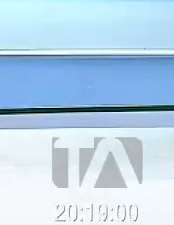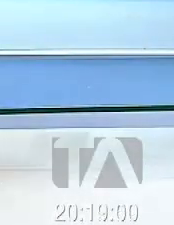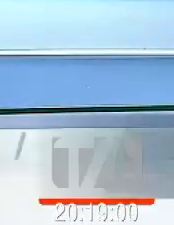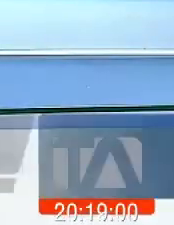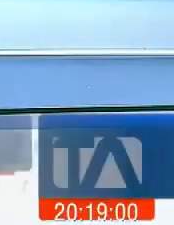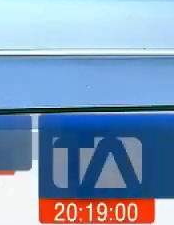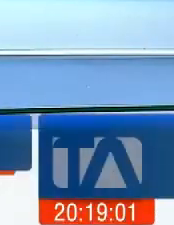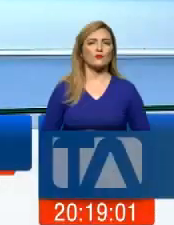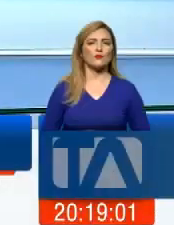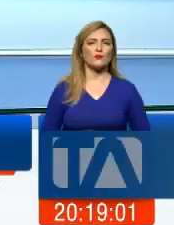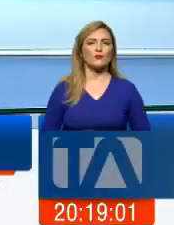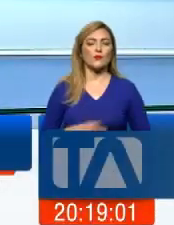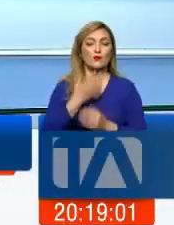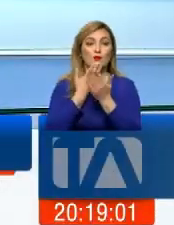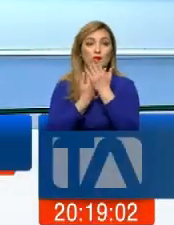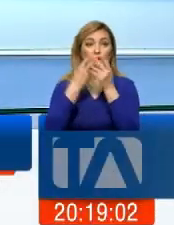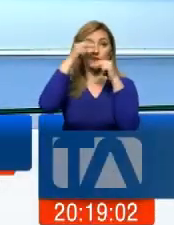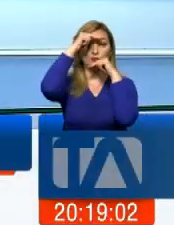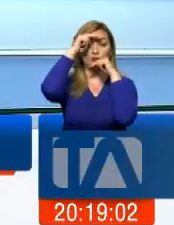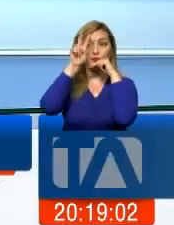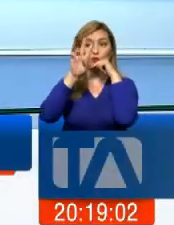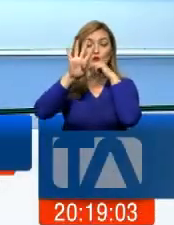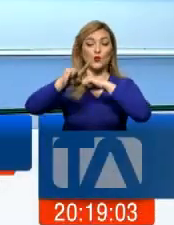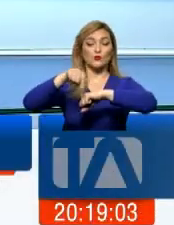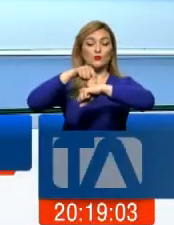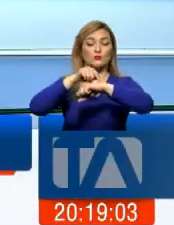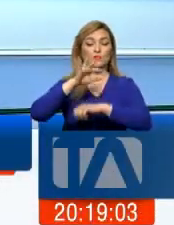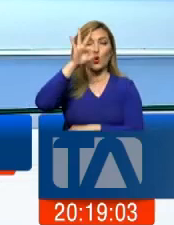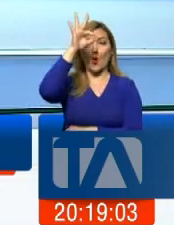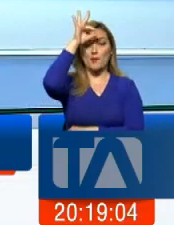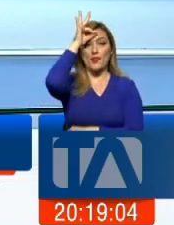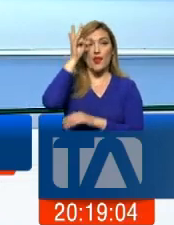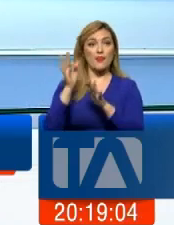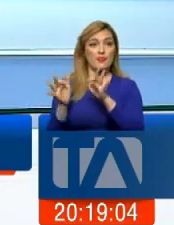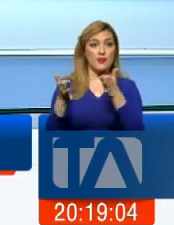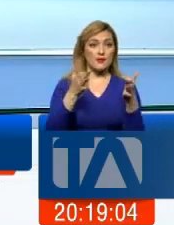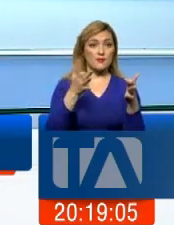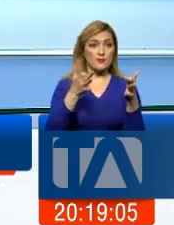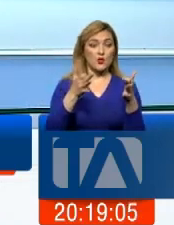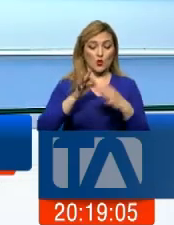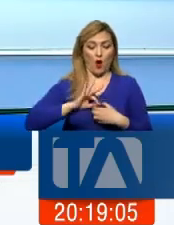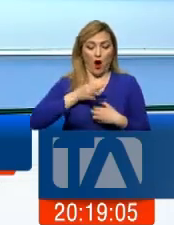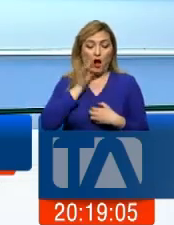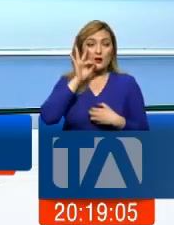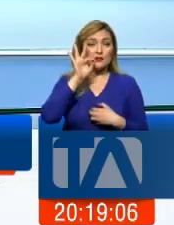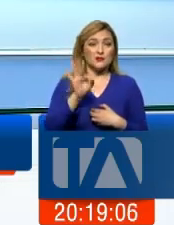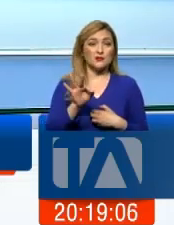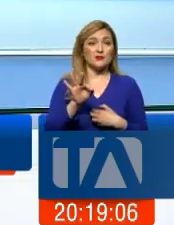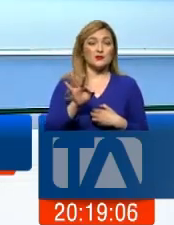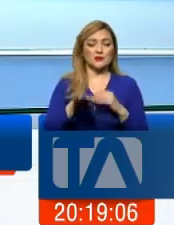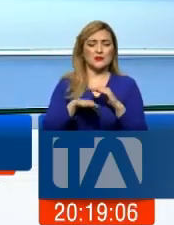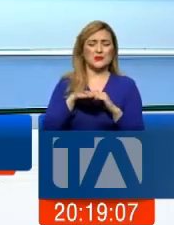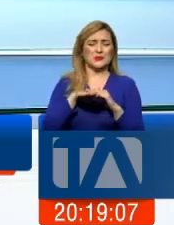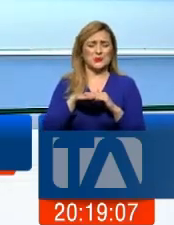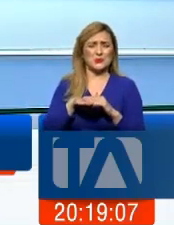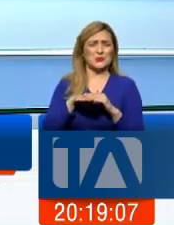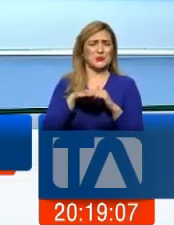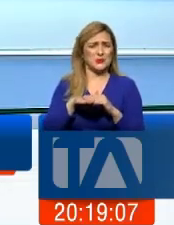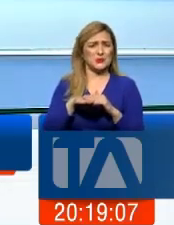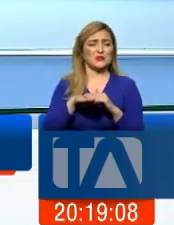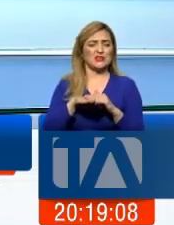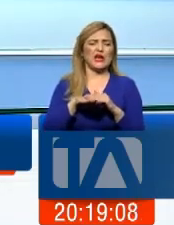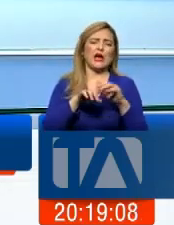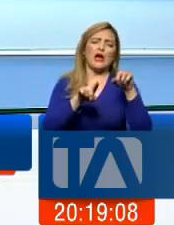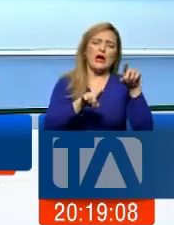Gracias por seguir en 24 horas. Los hospitales que tratan COVID-19 en Quito están operando al máximo de su capacidad y aunque todavía